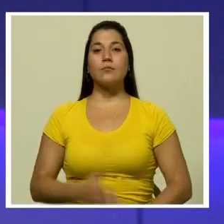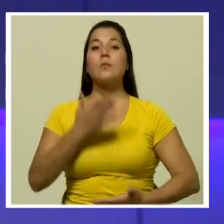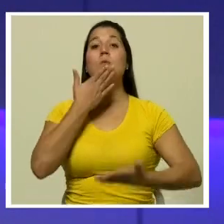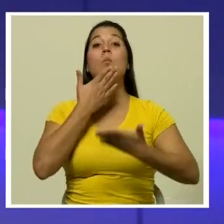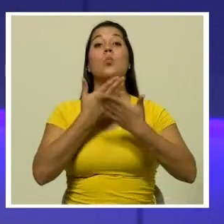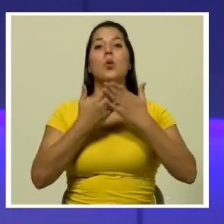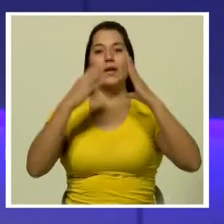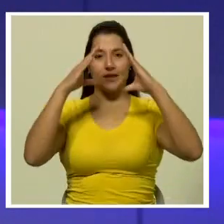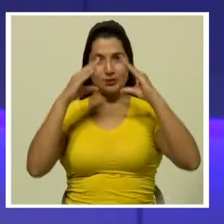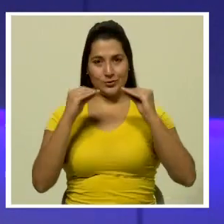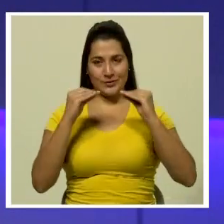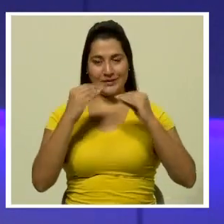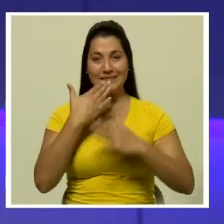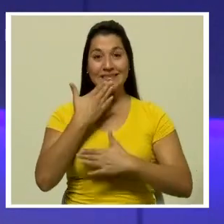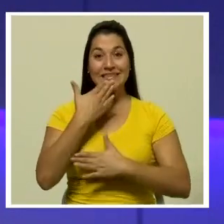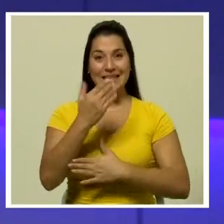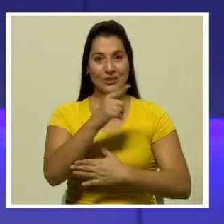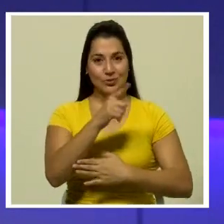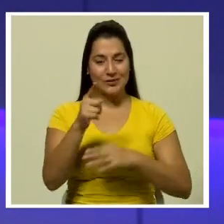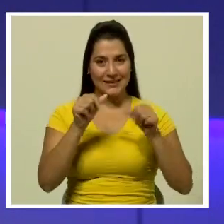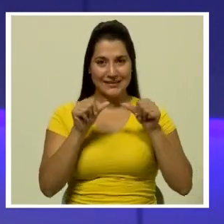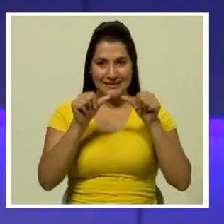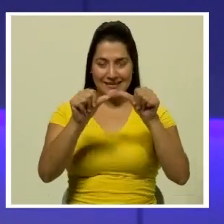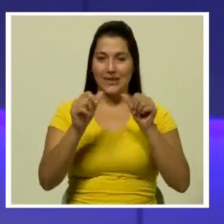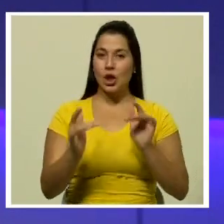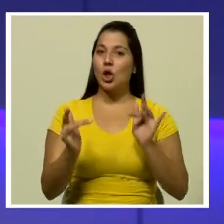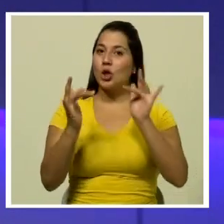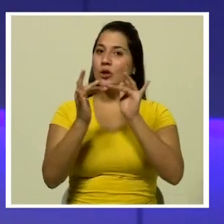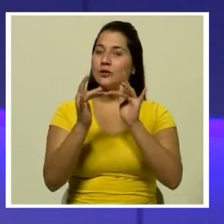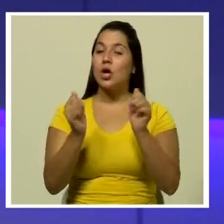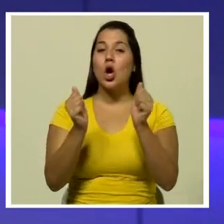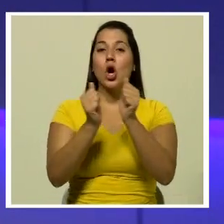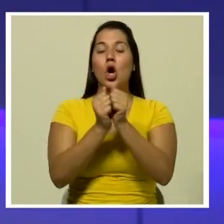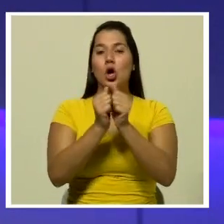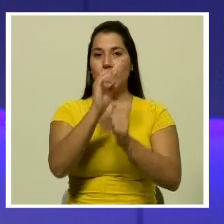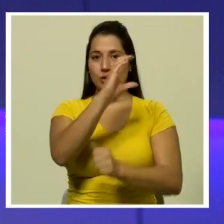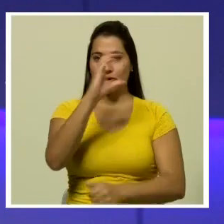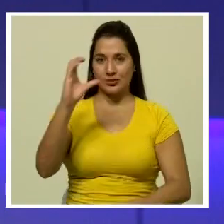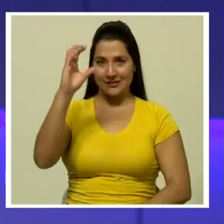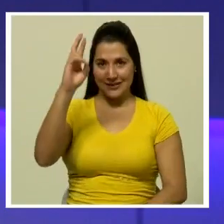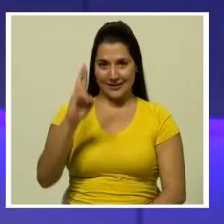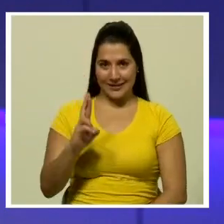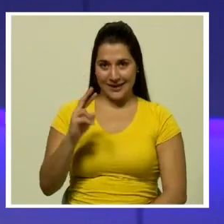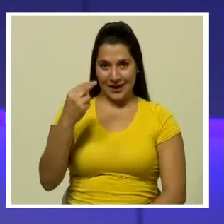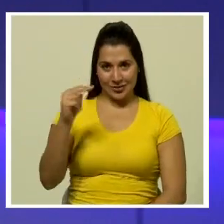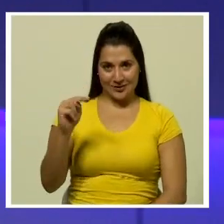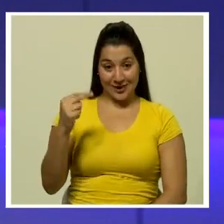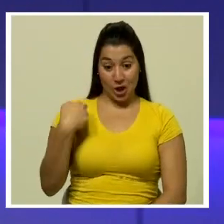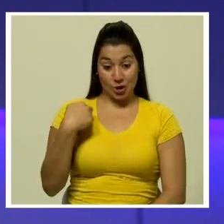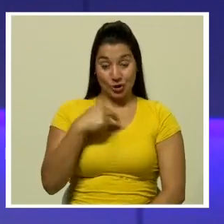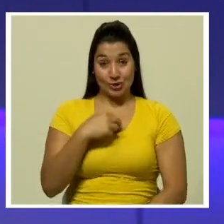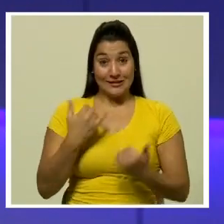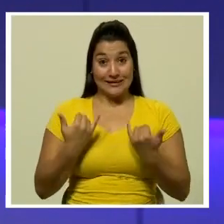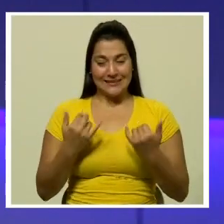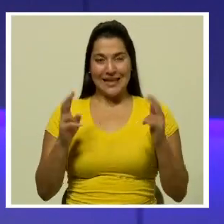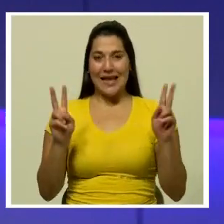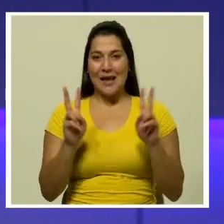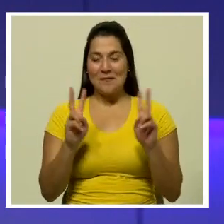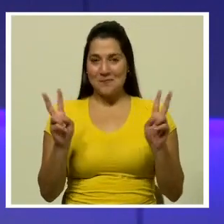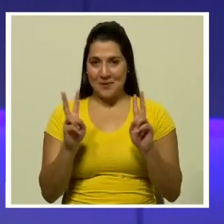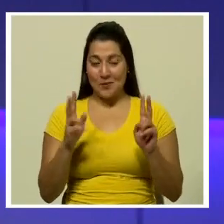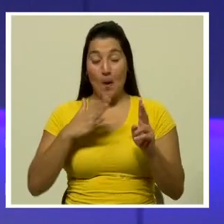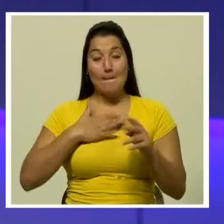Buenas noches, gracias por continuar conectados a la señal de Costa Rica Noticias. Estamos en vivo,